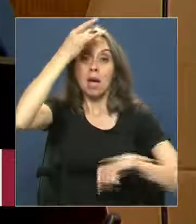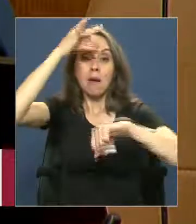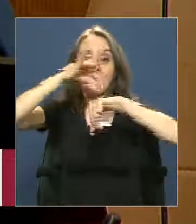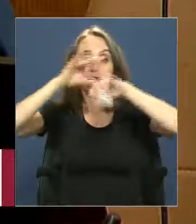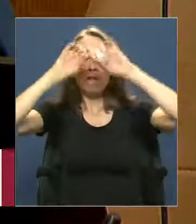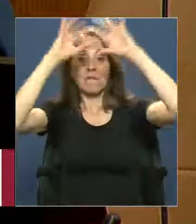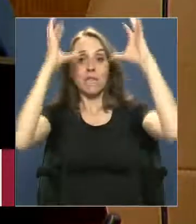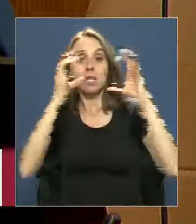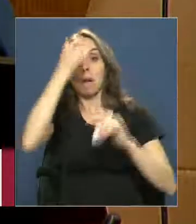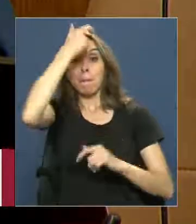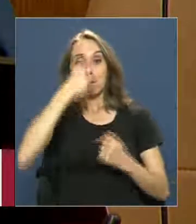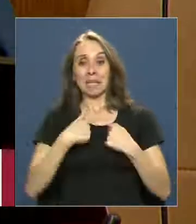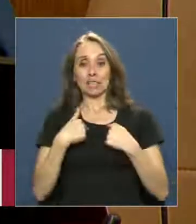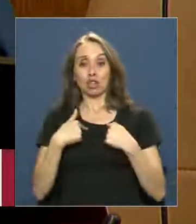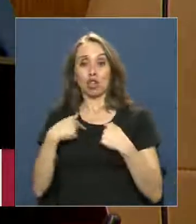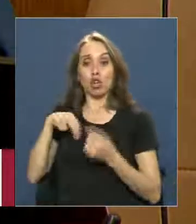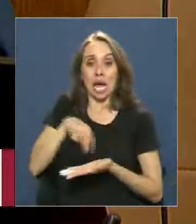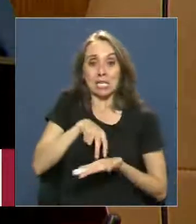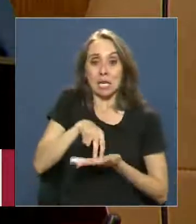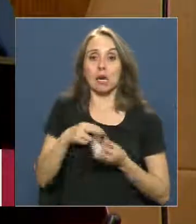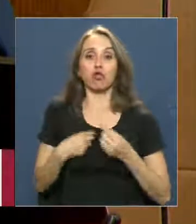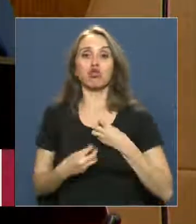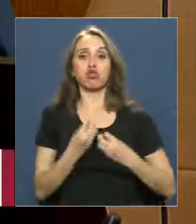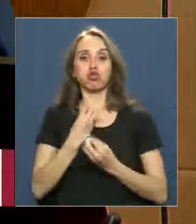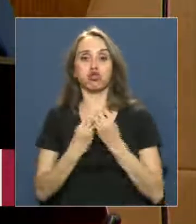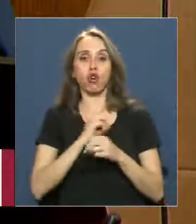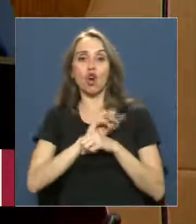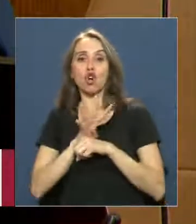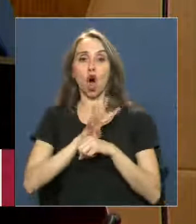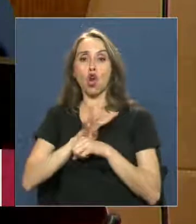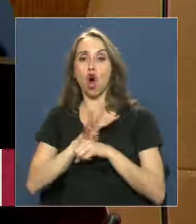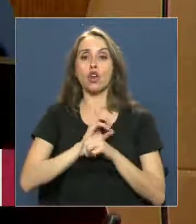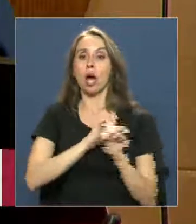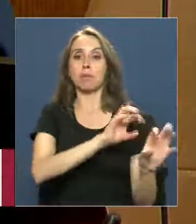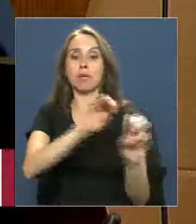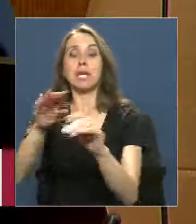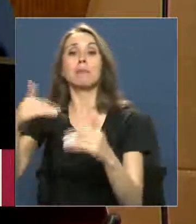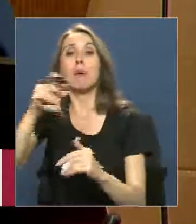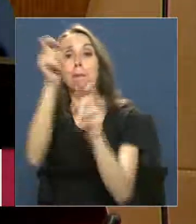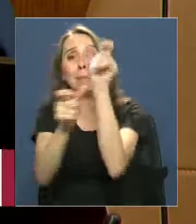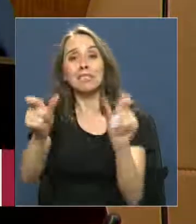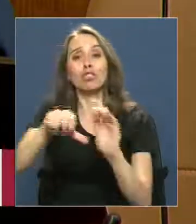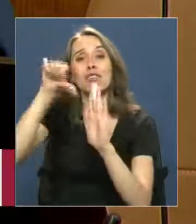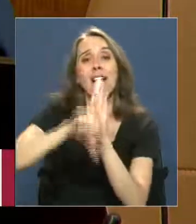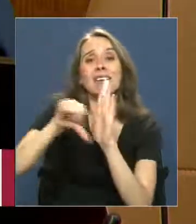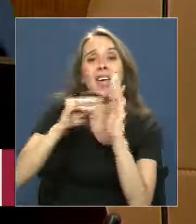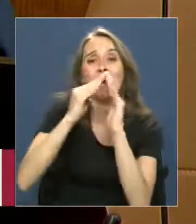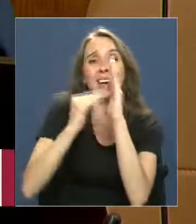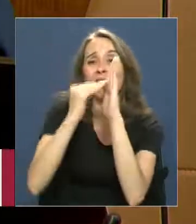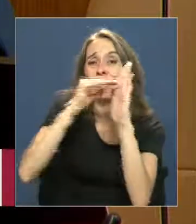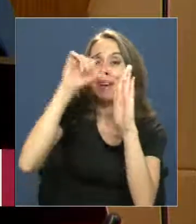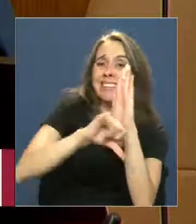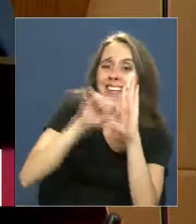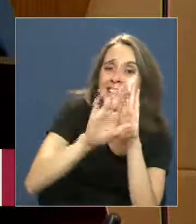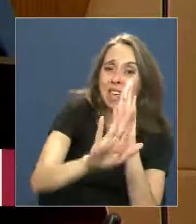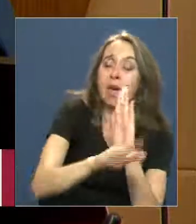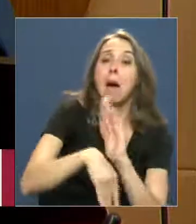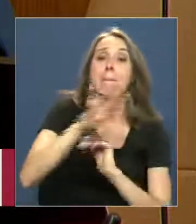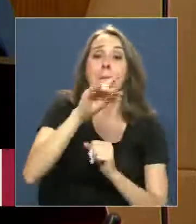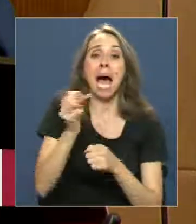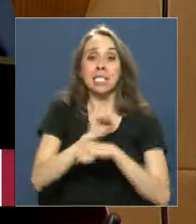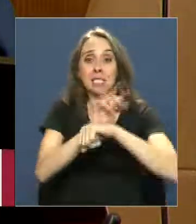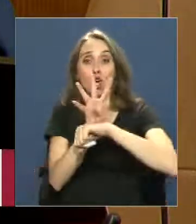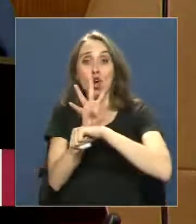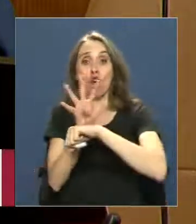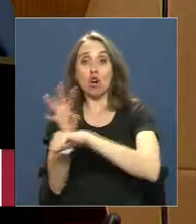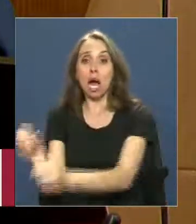las personas, por eso es tan importante que las personas se queden en su casa. La pandemia afecta más a los adultos mayores, por eso es tan